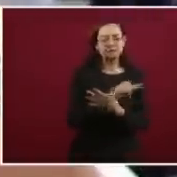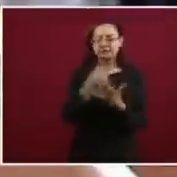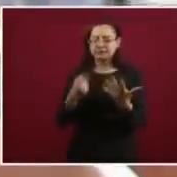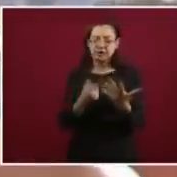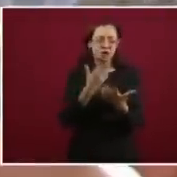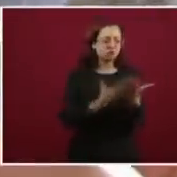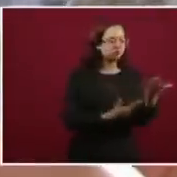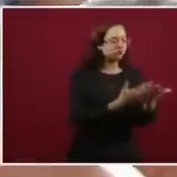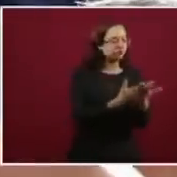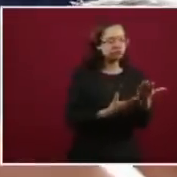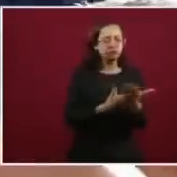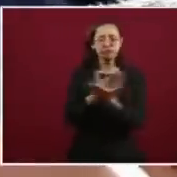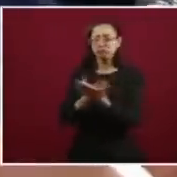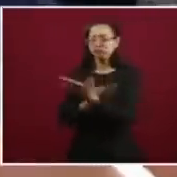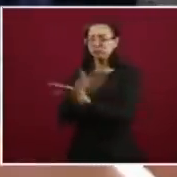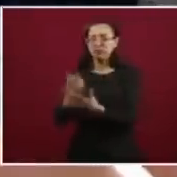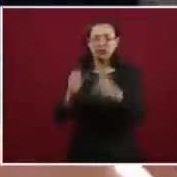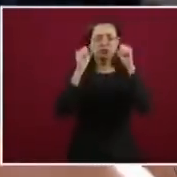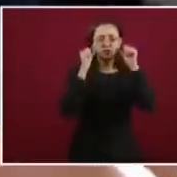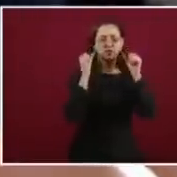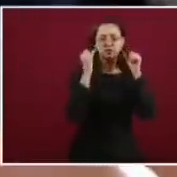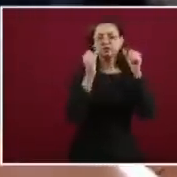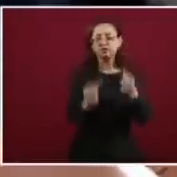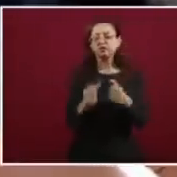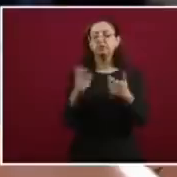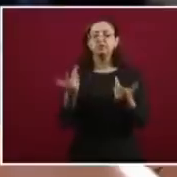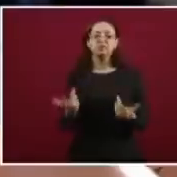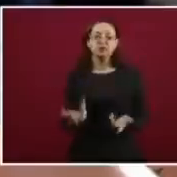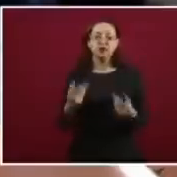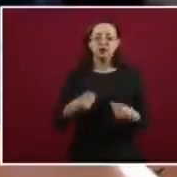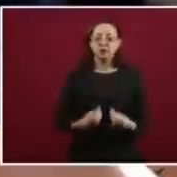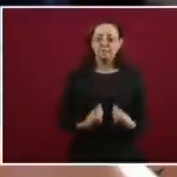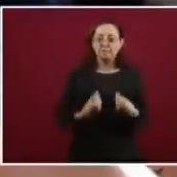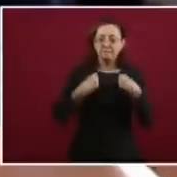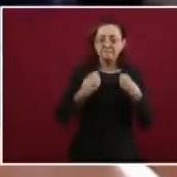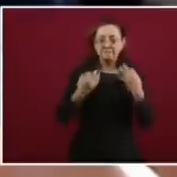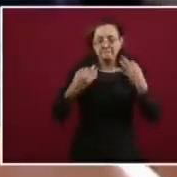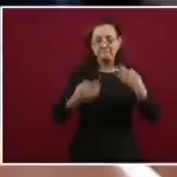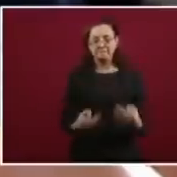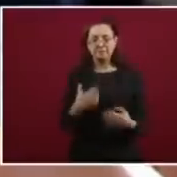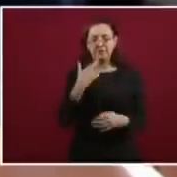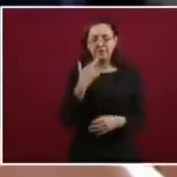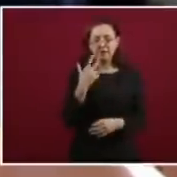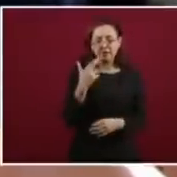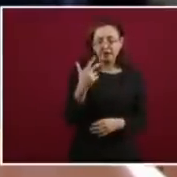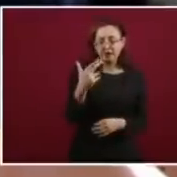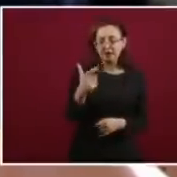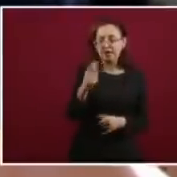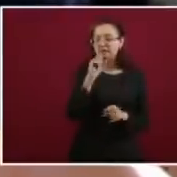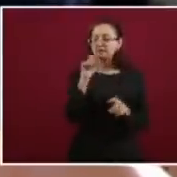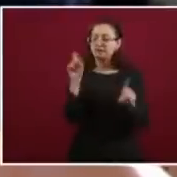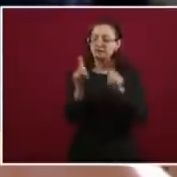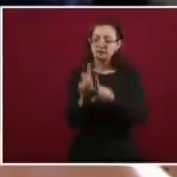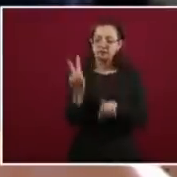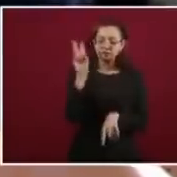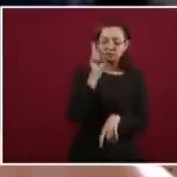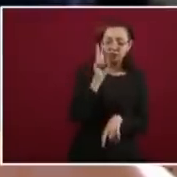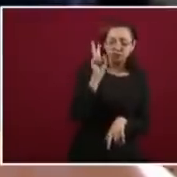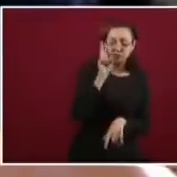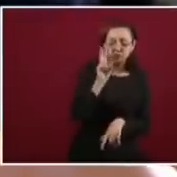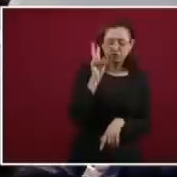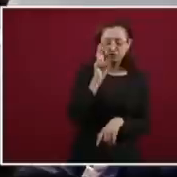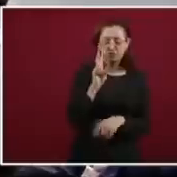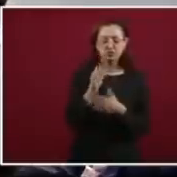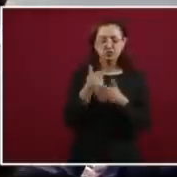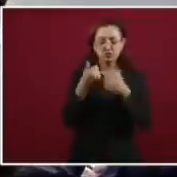propuestas digamos tanto mejorar niveles de vida como atender adicciones como